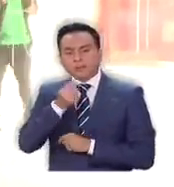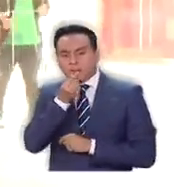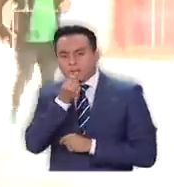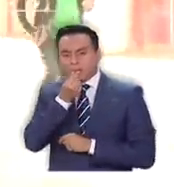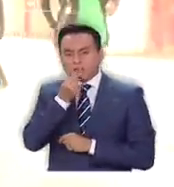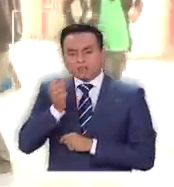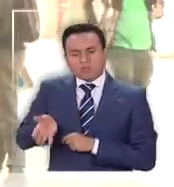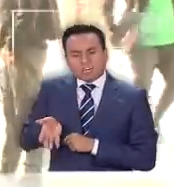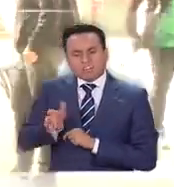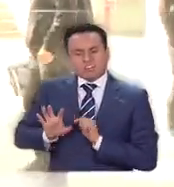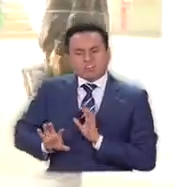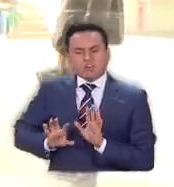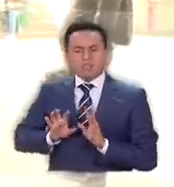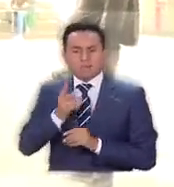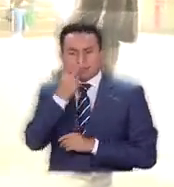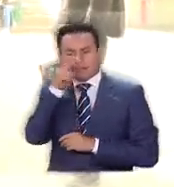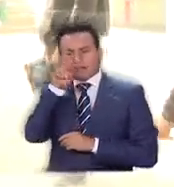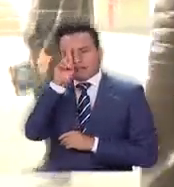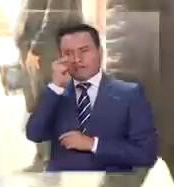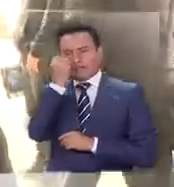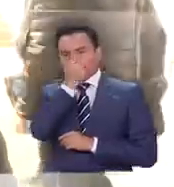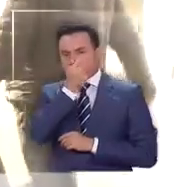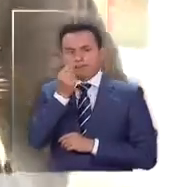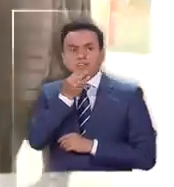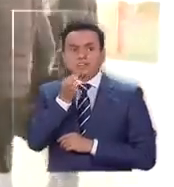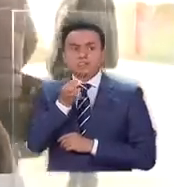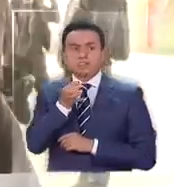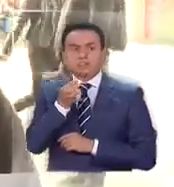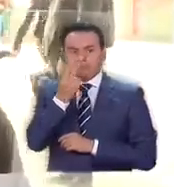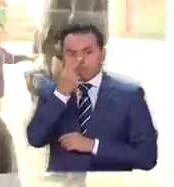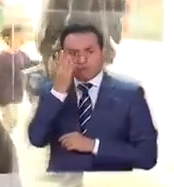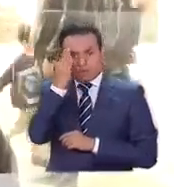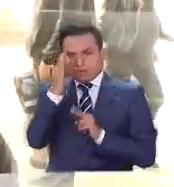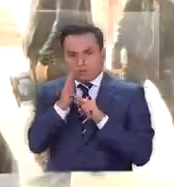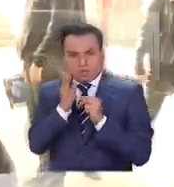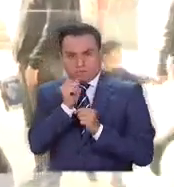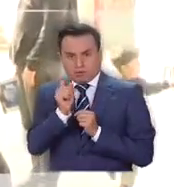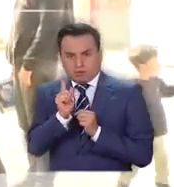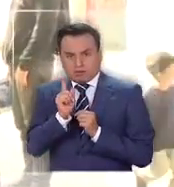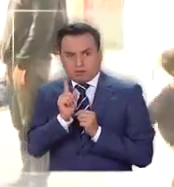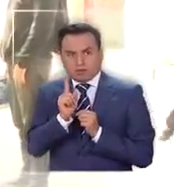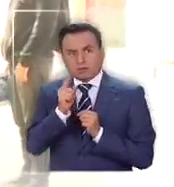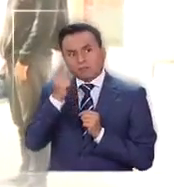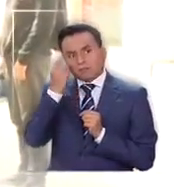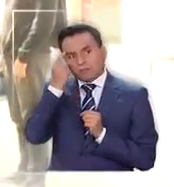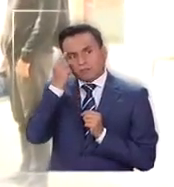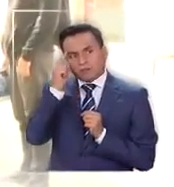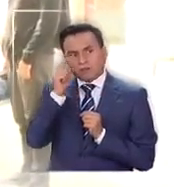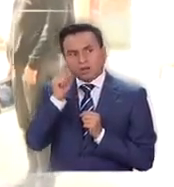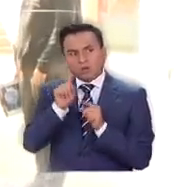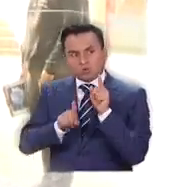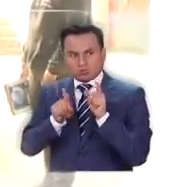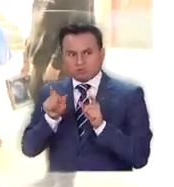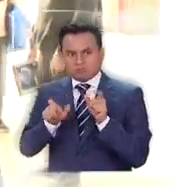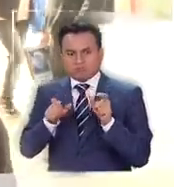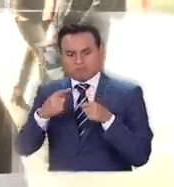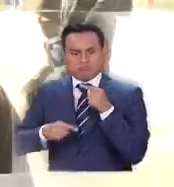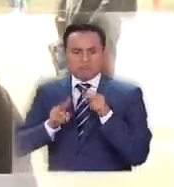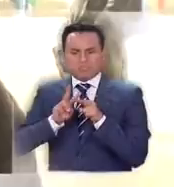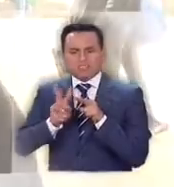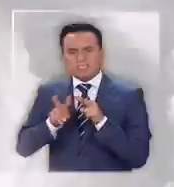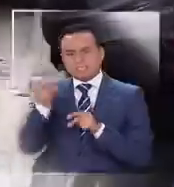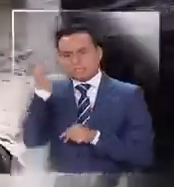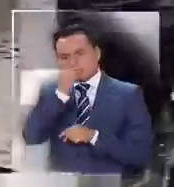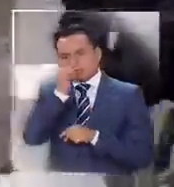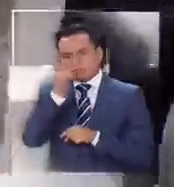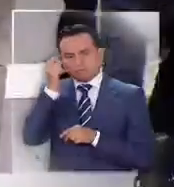Piropos, tocaciones, miradas extrañas. No, con mirar no hay problema. Ya, pero que hay compadres que se descuadran, son